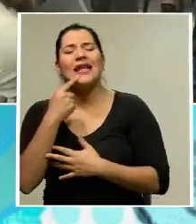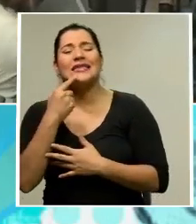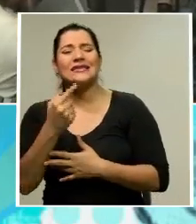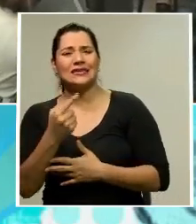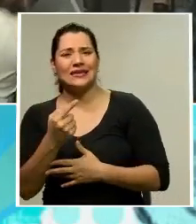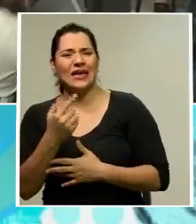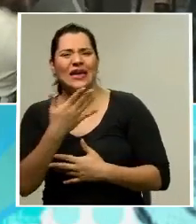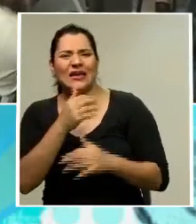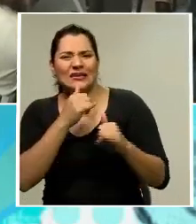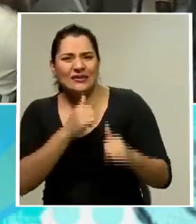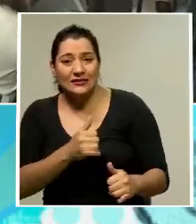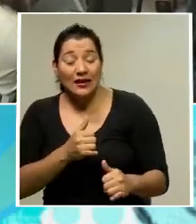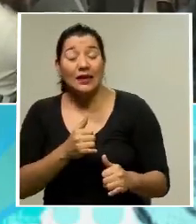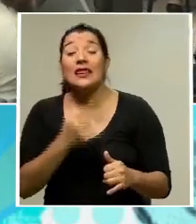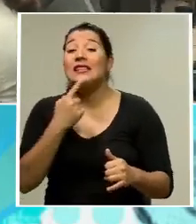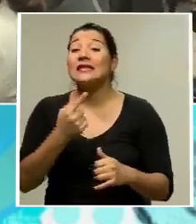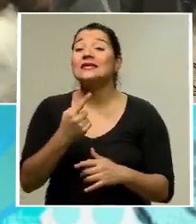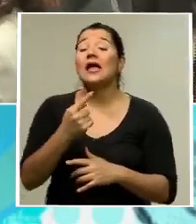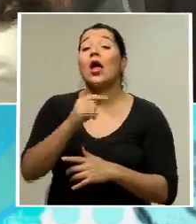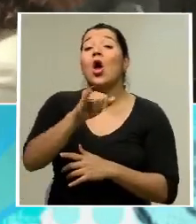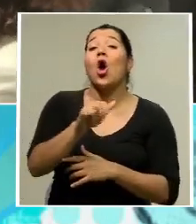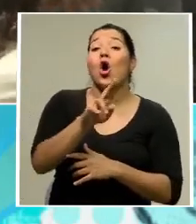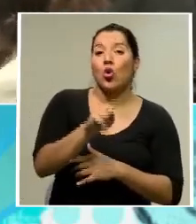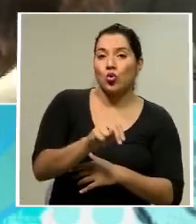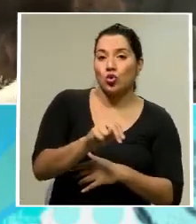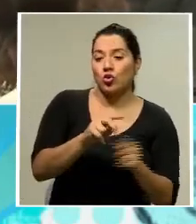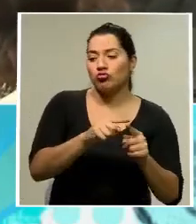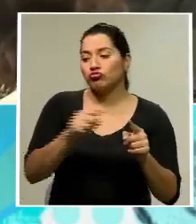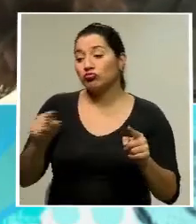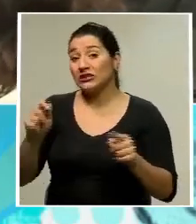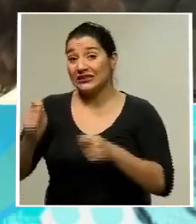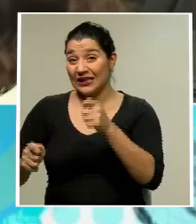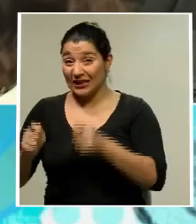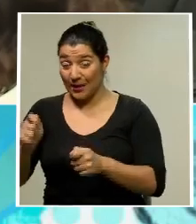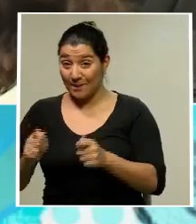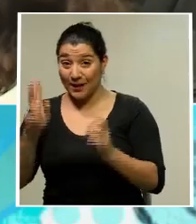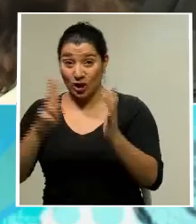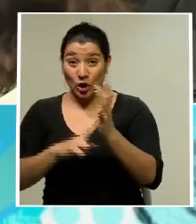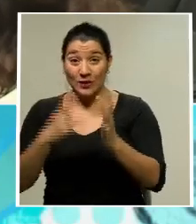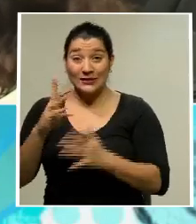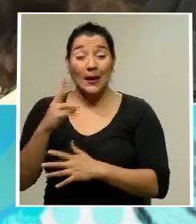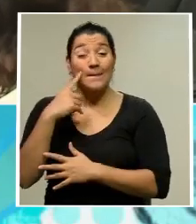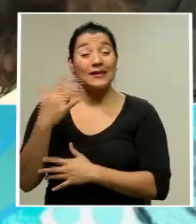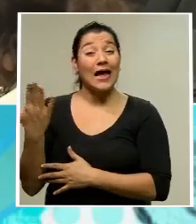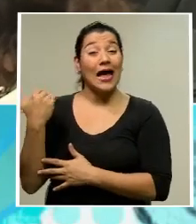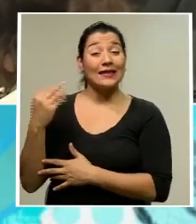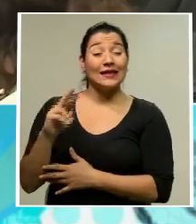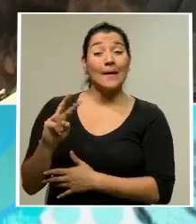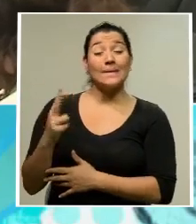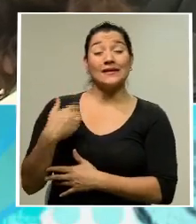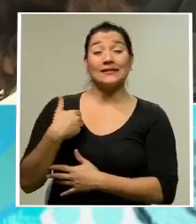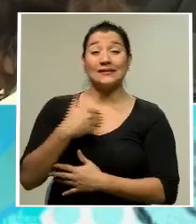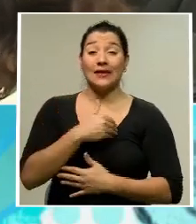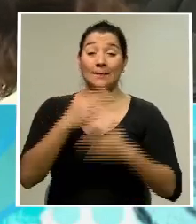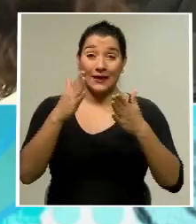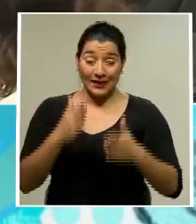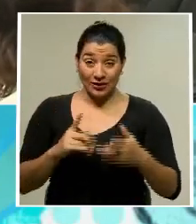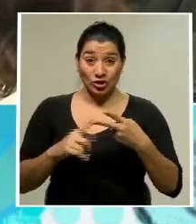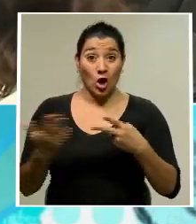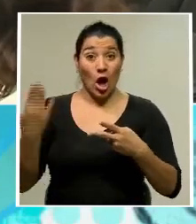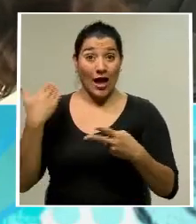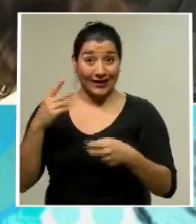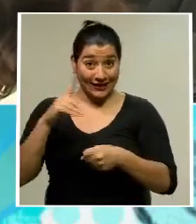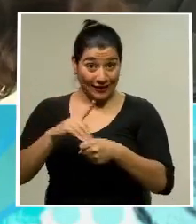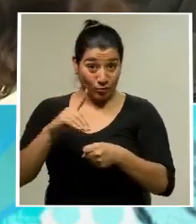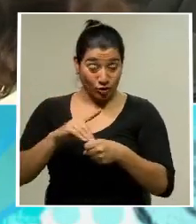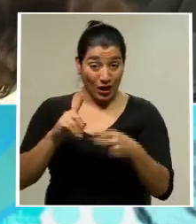los meses de julio y septiembre del año 2016, cuando al parecer tanto el ex viceministro como también exdiputado mediaron